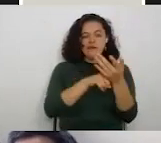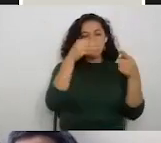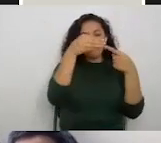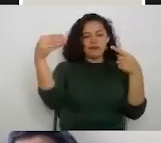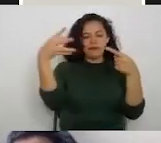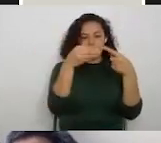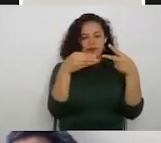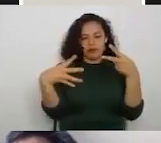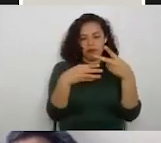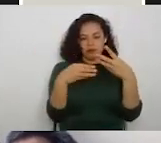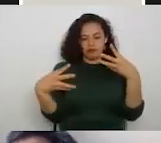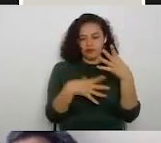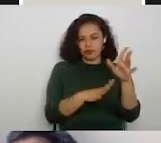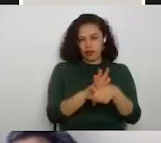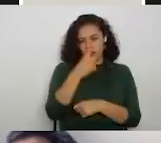manual